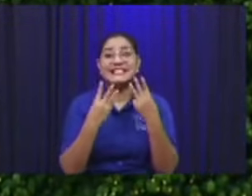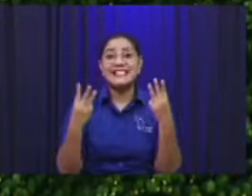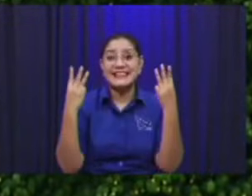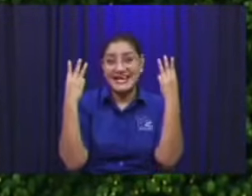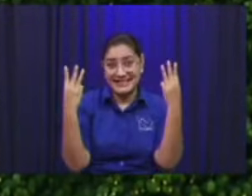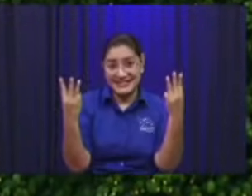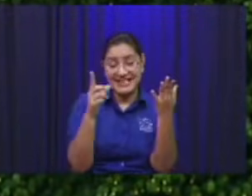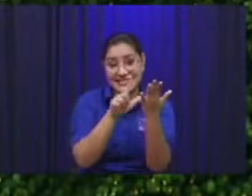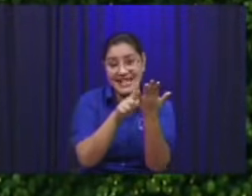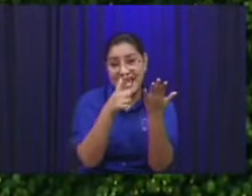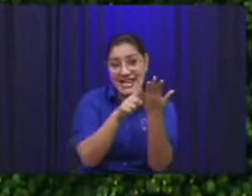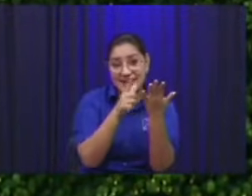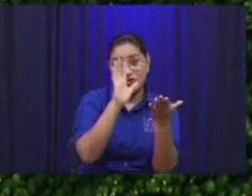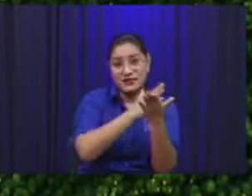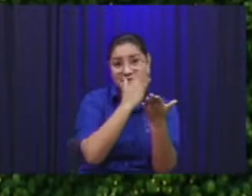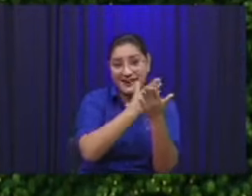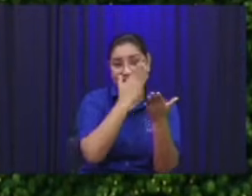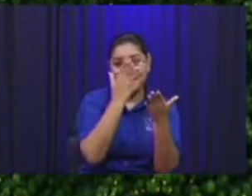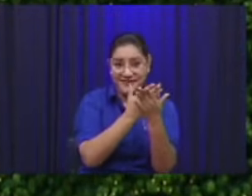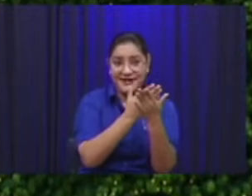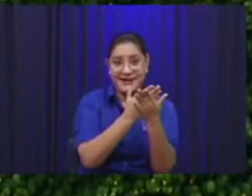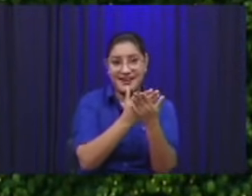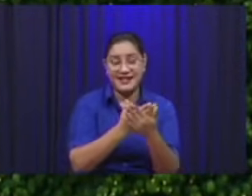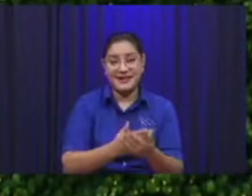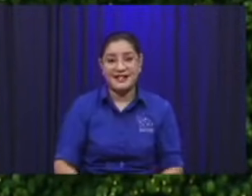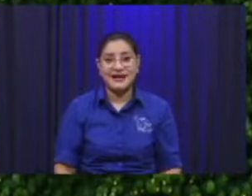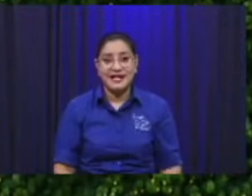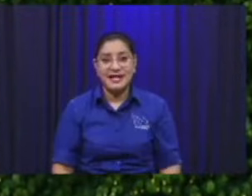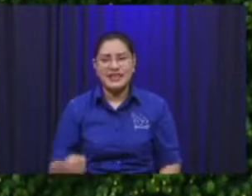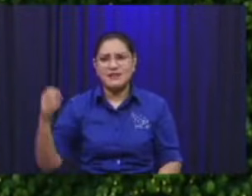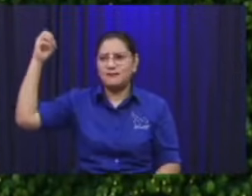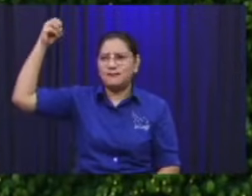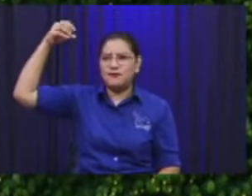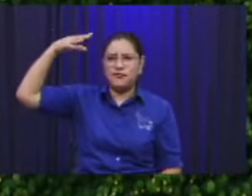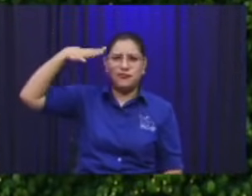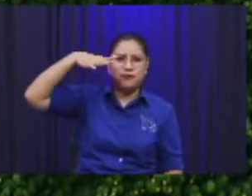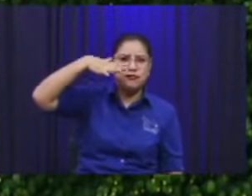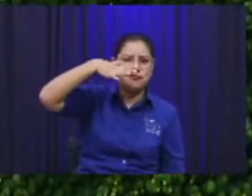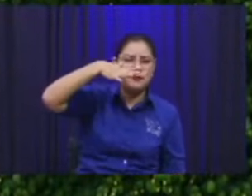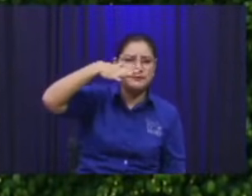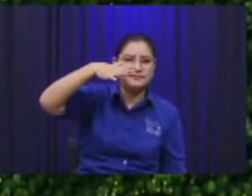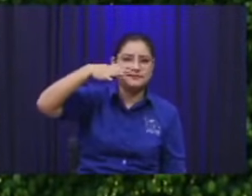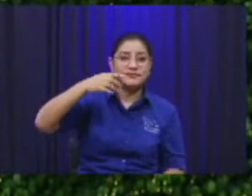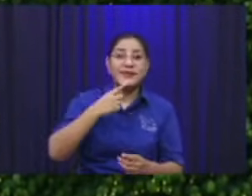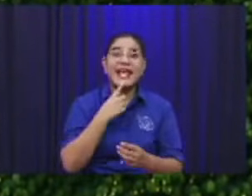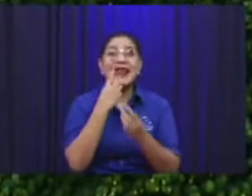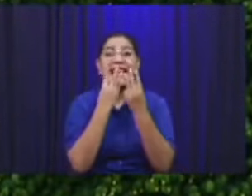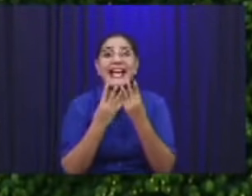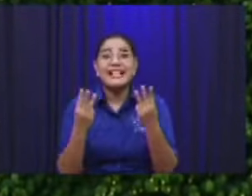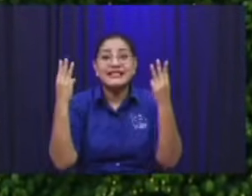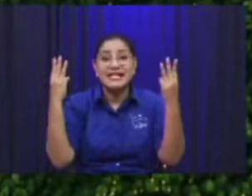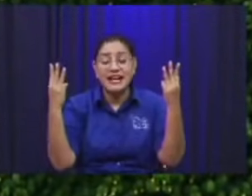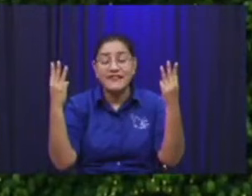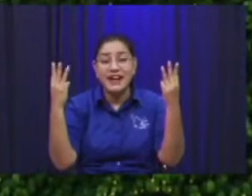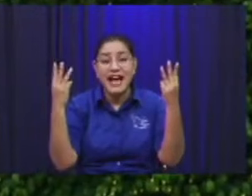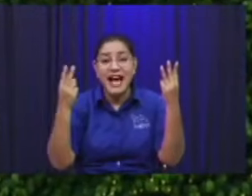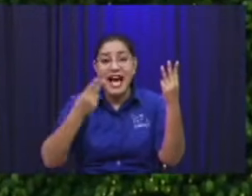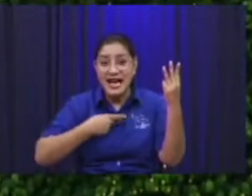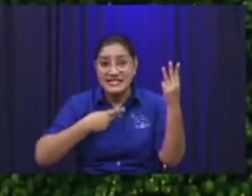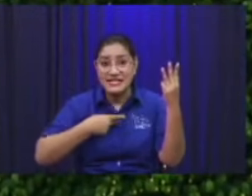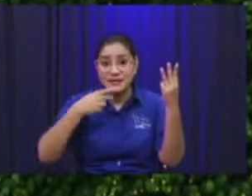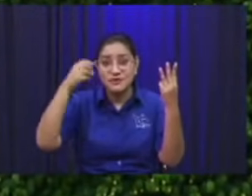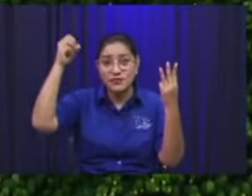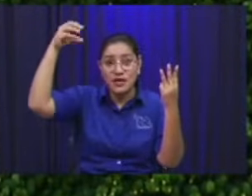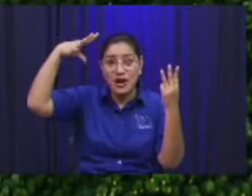66 libros de la biblia e iluminaban interesante que el candelero no se iluminaba a sí mismo